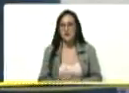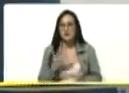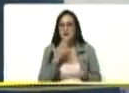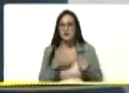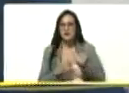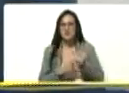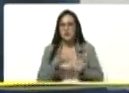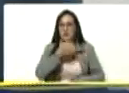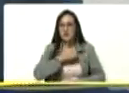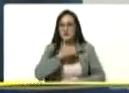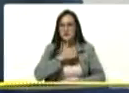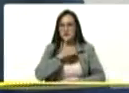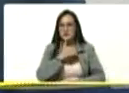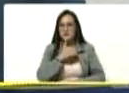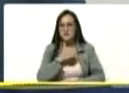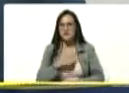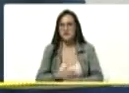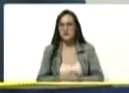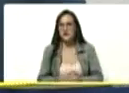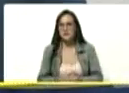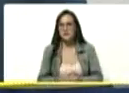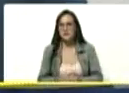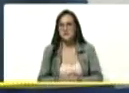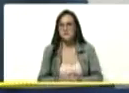de resistencia, de heroísmo,